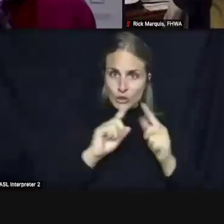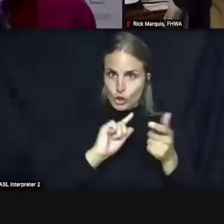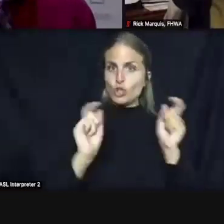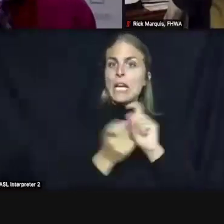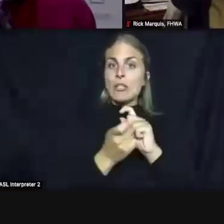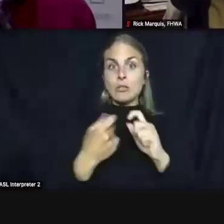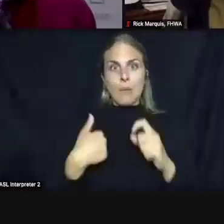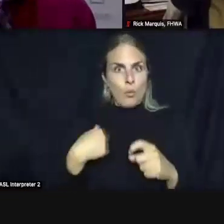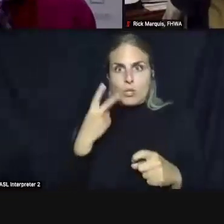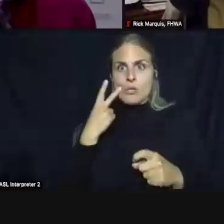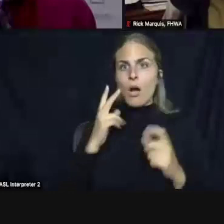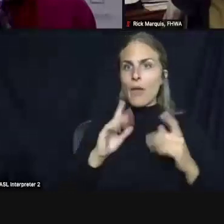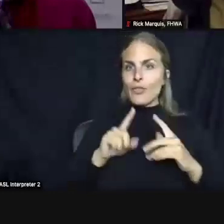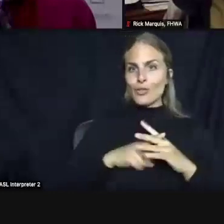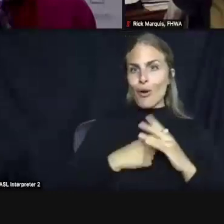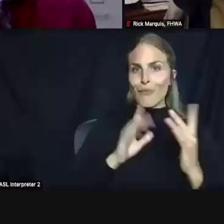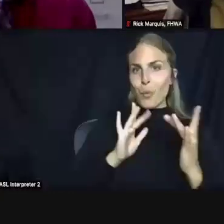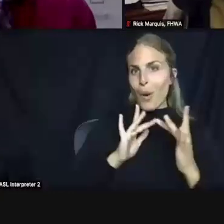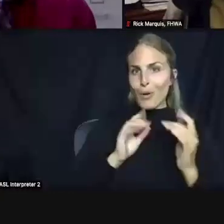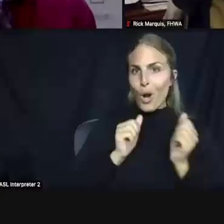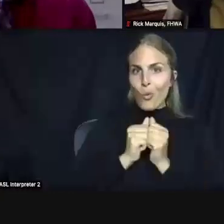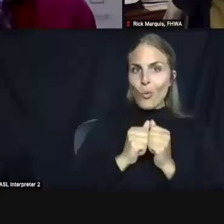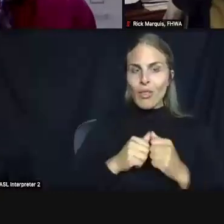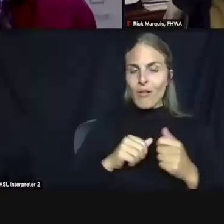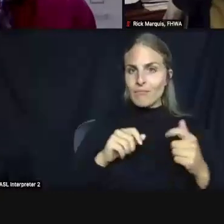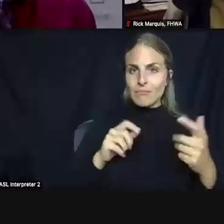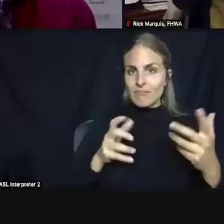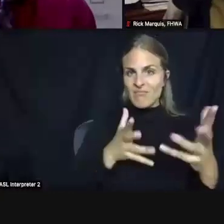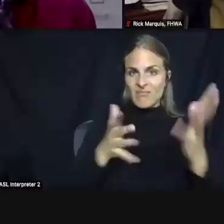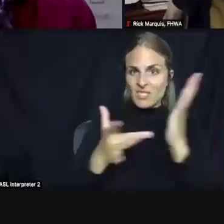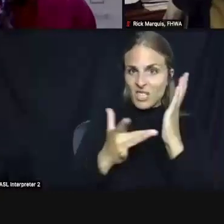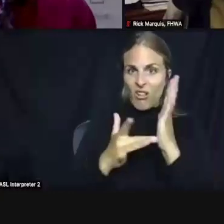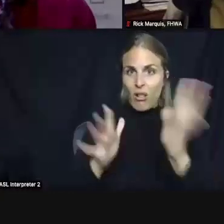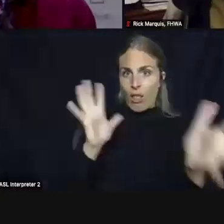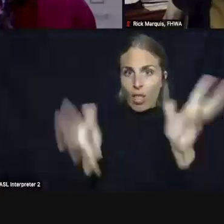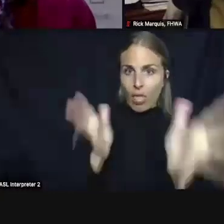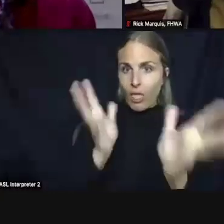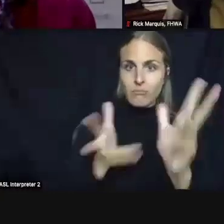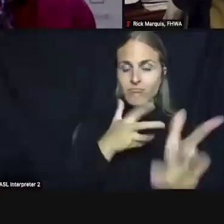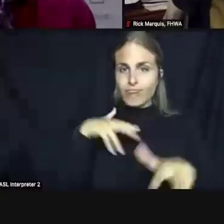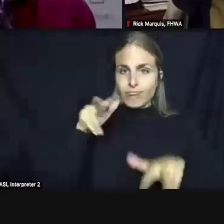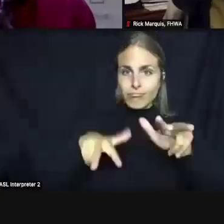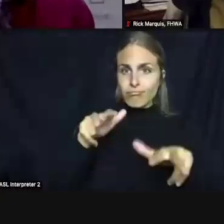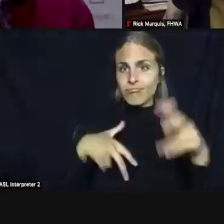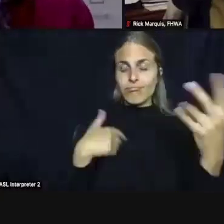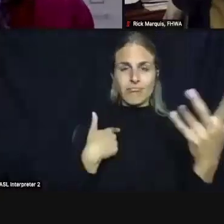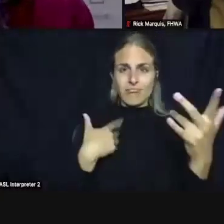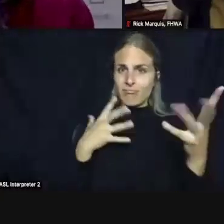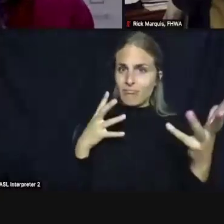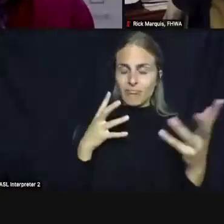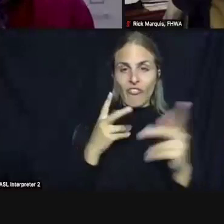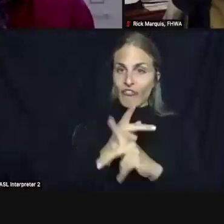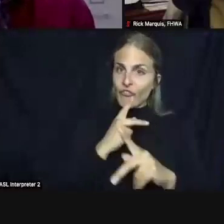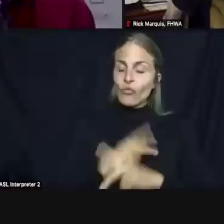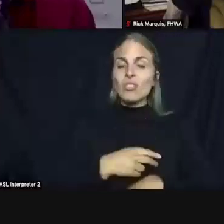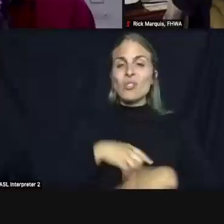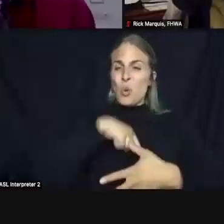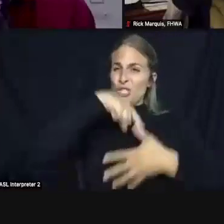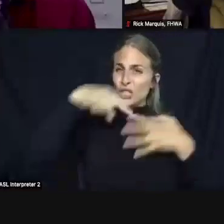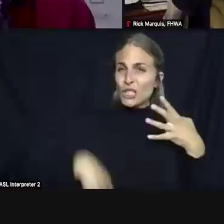el principio de este webinario. Con las dificultades técnicas, por todas